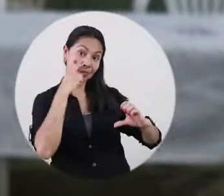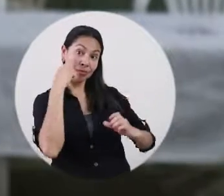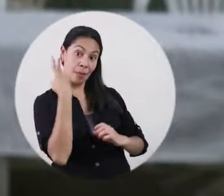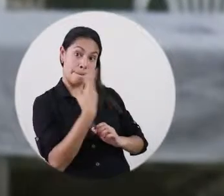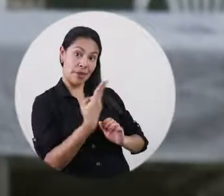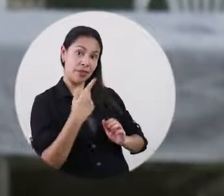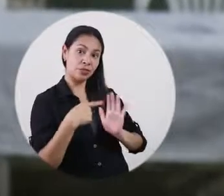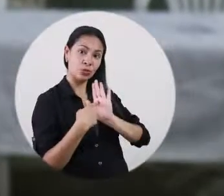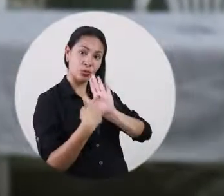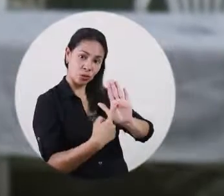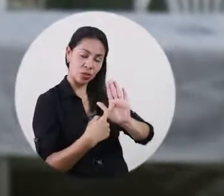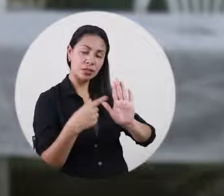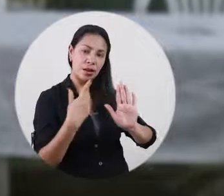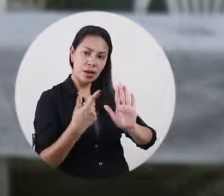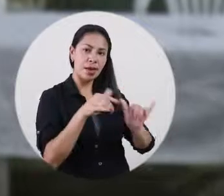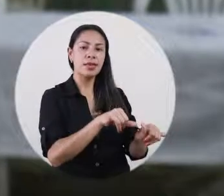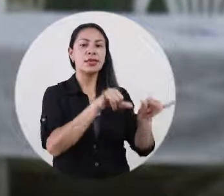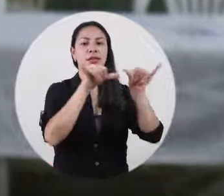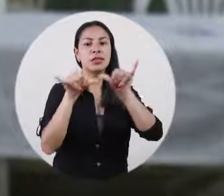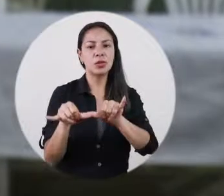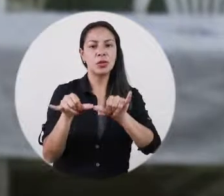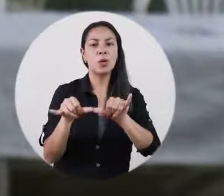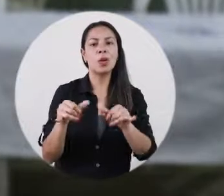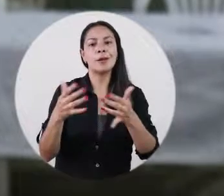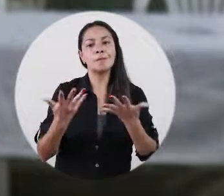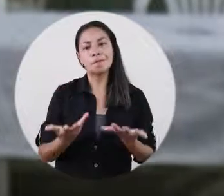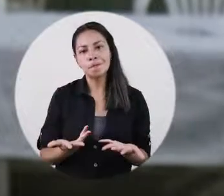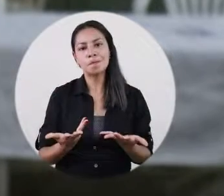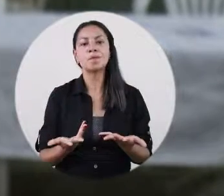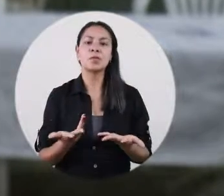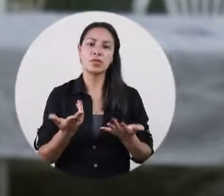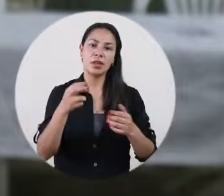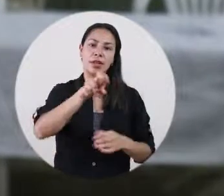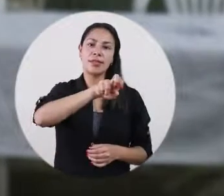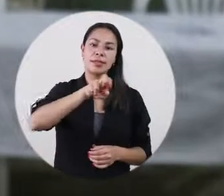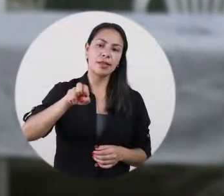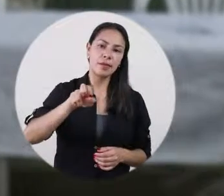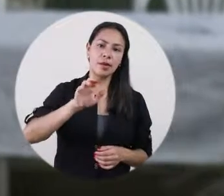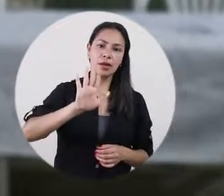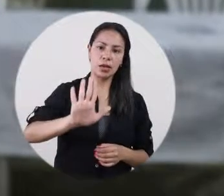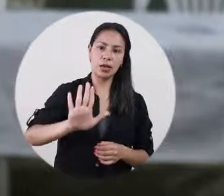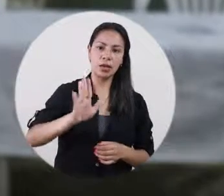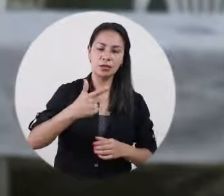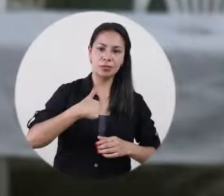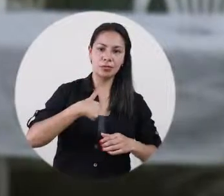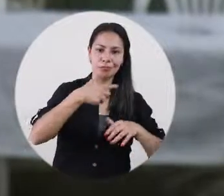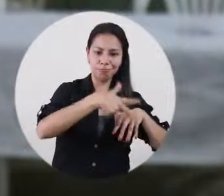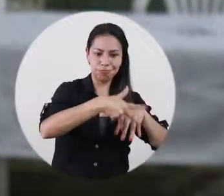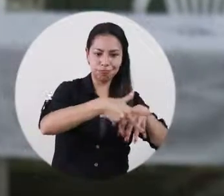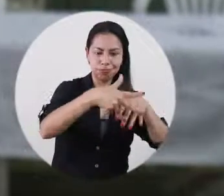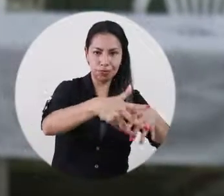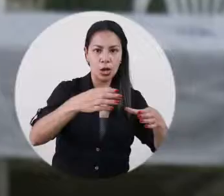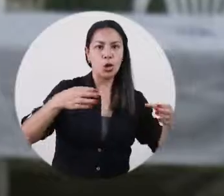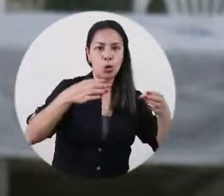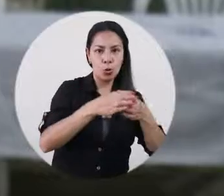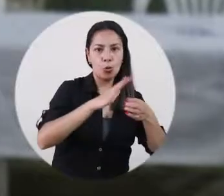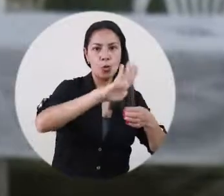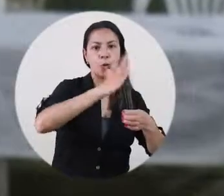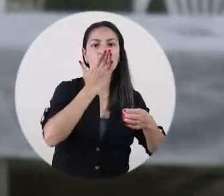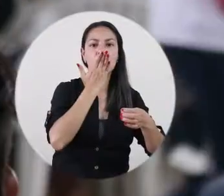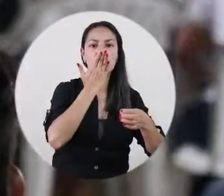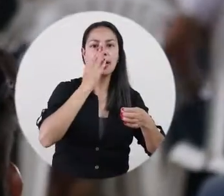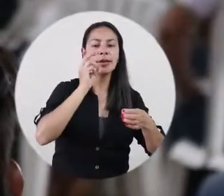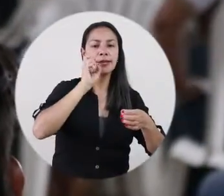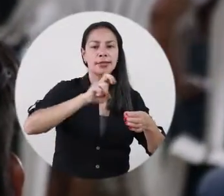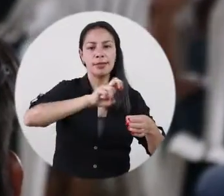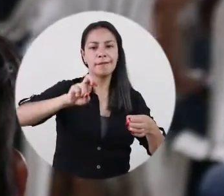evidente igualmente pues a nivel de la movilización o minga que se